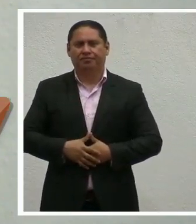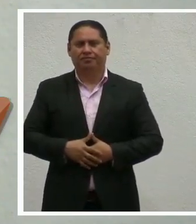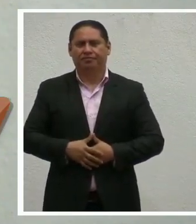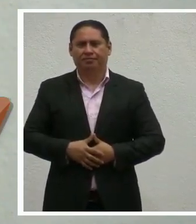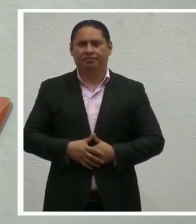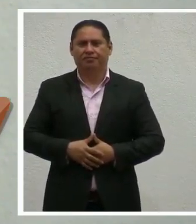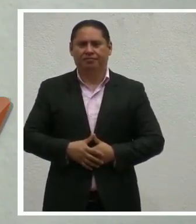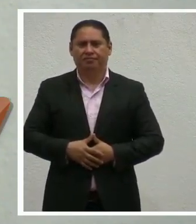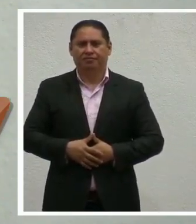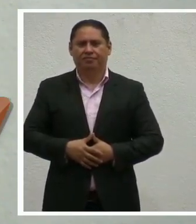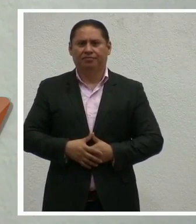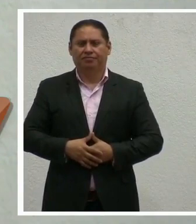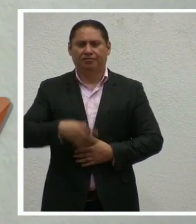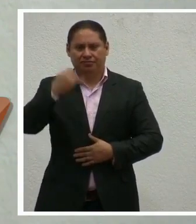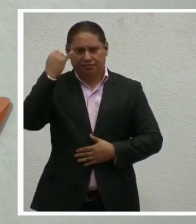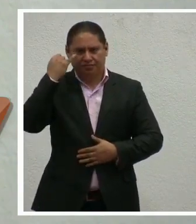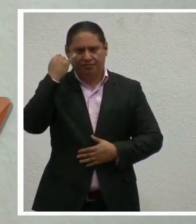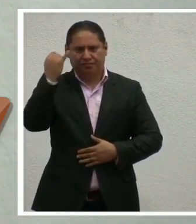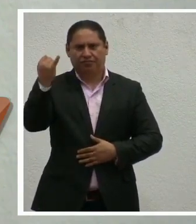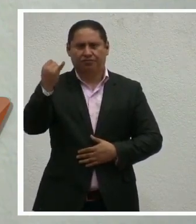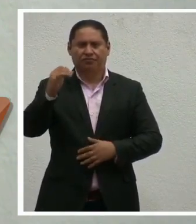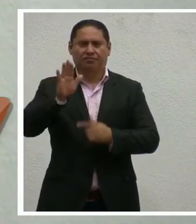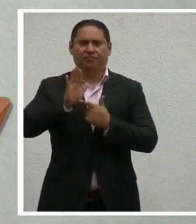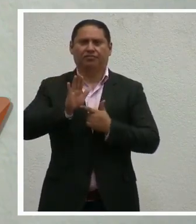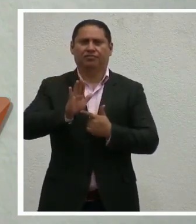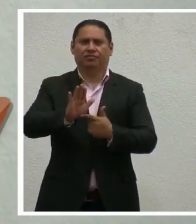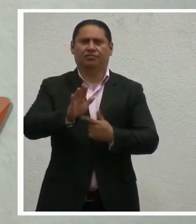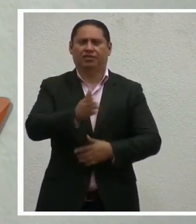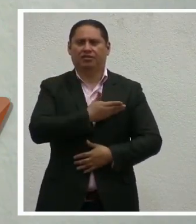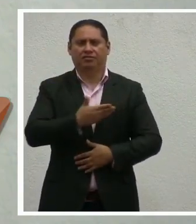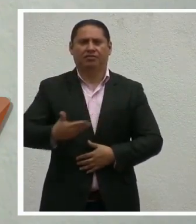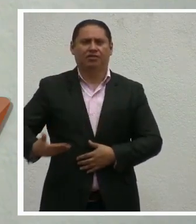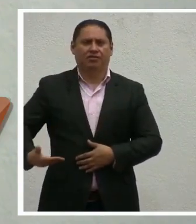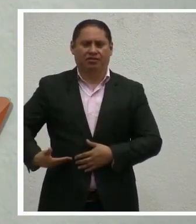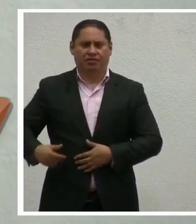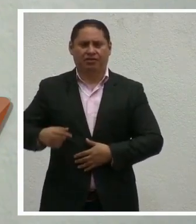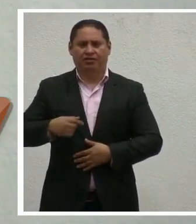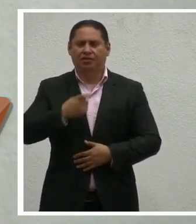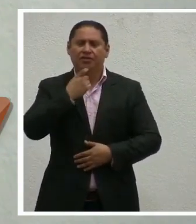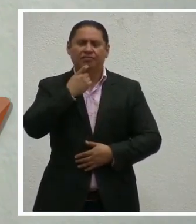la iniciativa que hoy presentó el presidente de México.